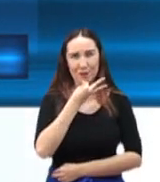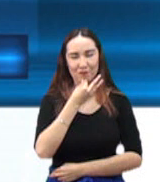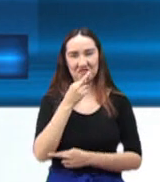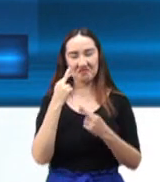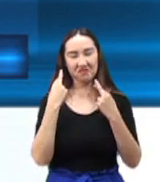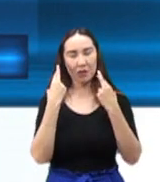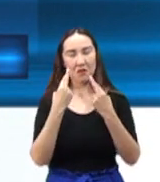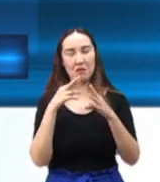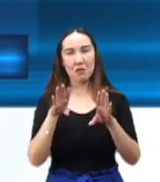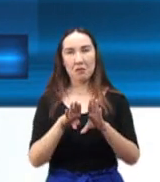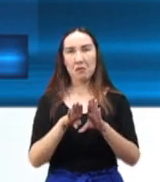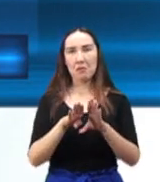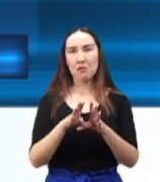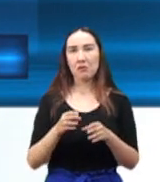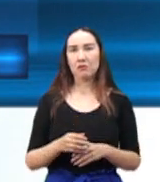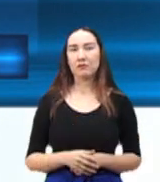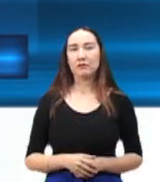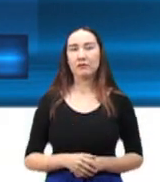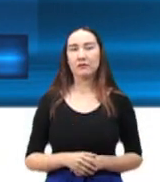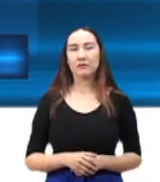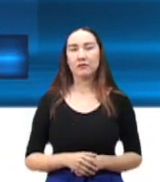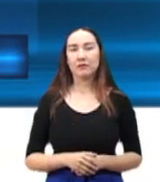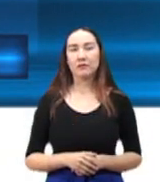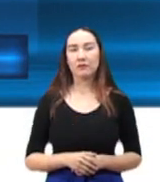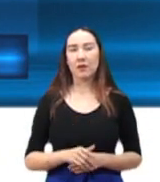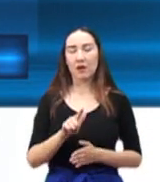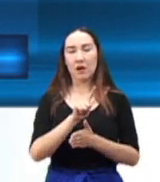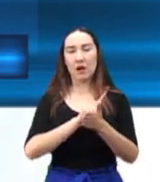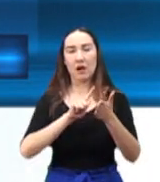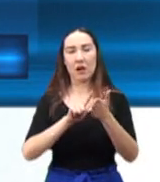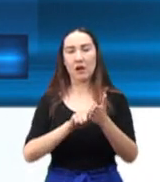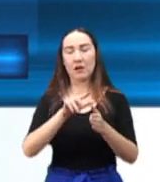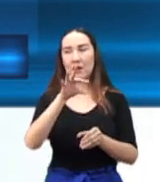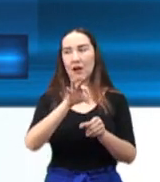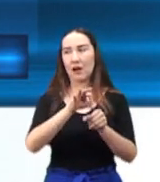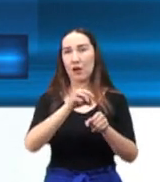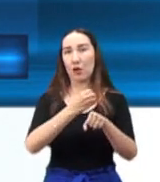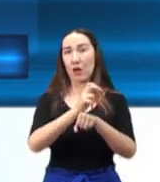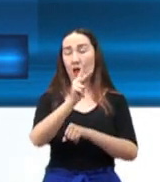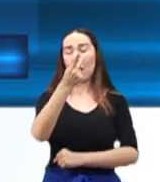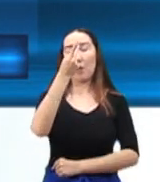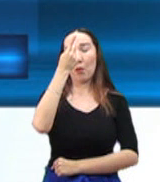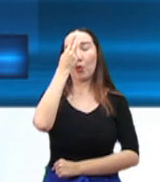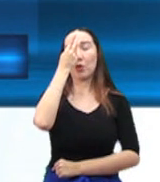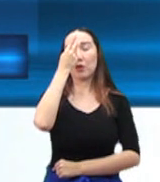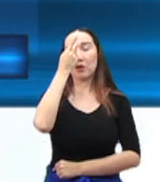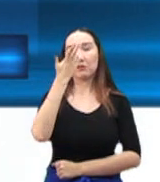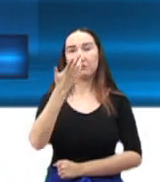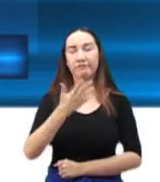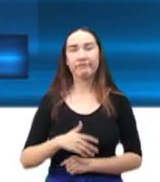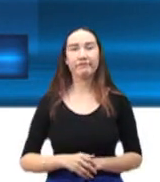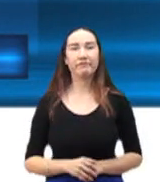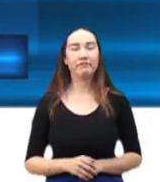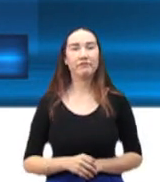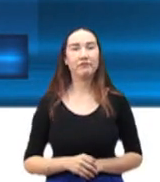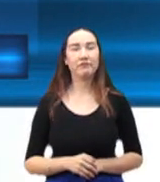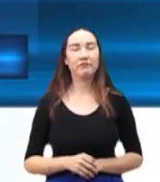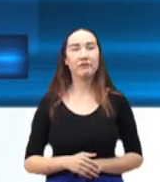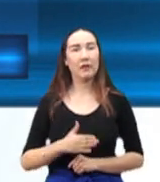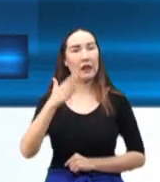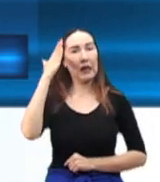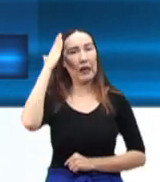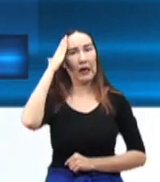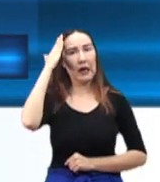un simulacro de debatir la ley electoral de San Luis Potosí, en donde el ministro ponente